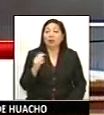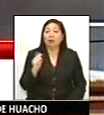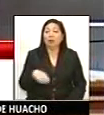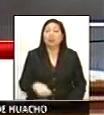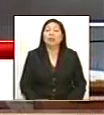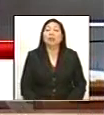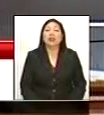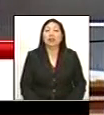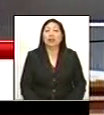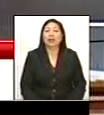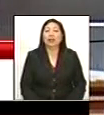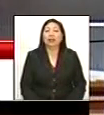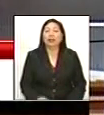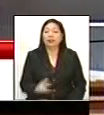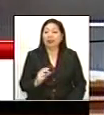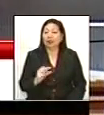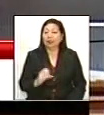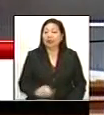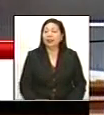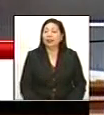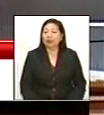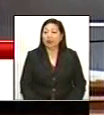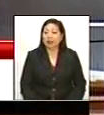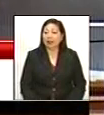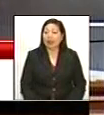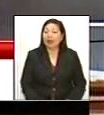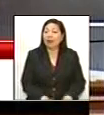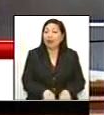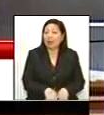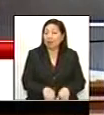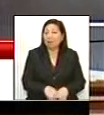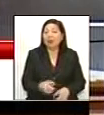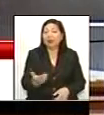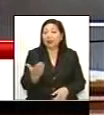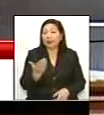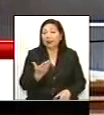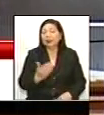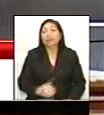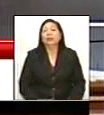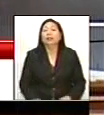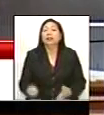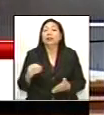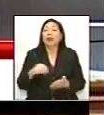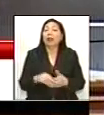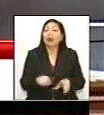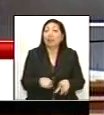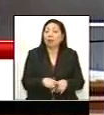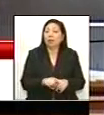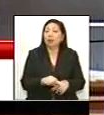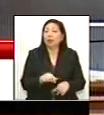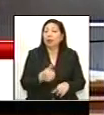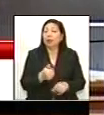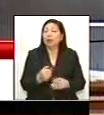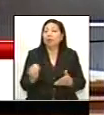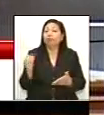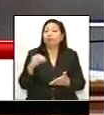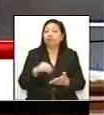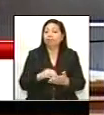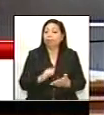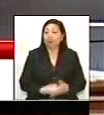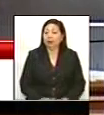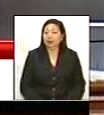de la RIM. Asimismo, presidente, solicito incluir también la siguiente disposición